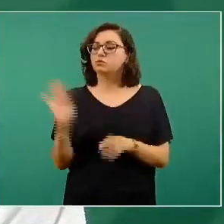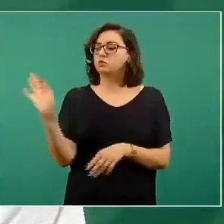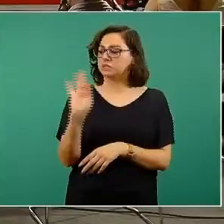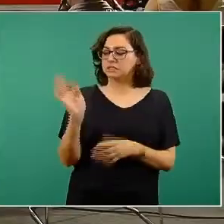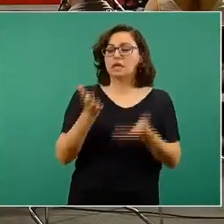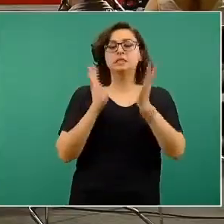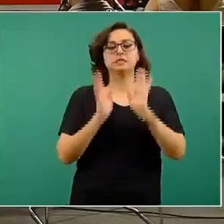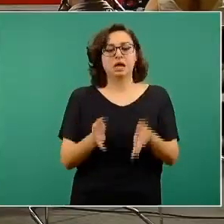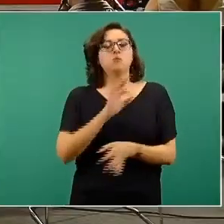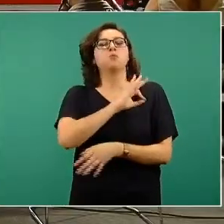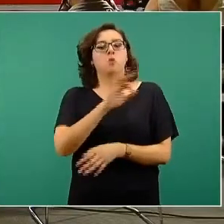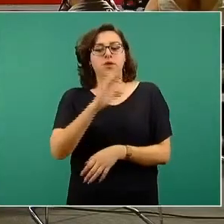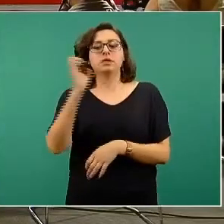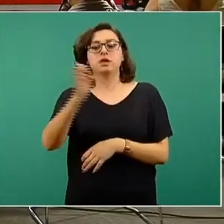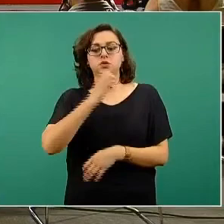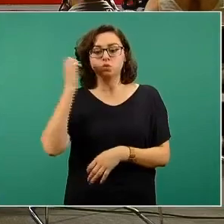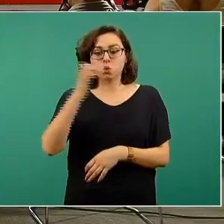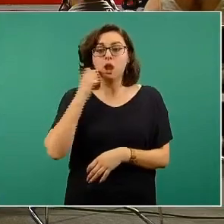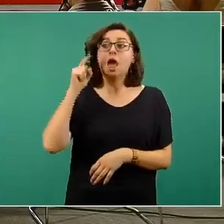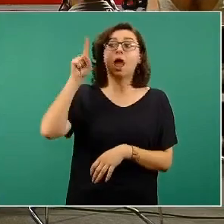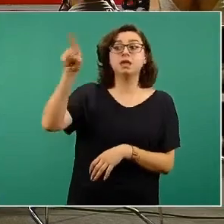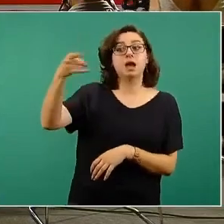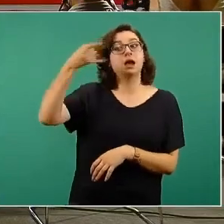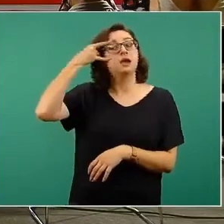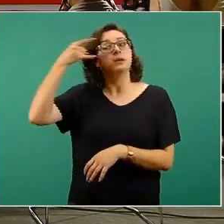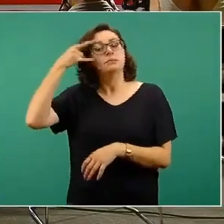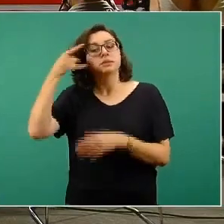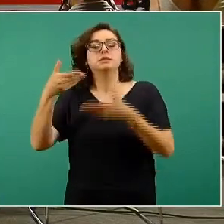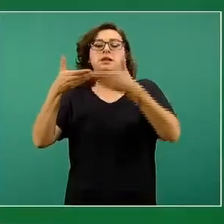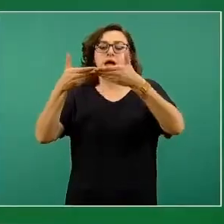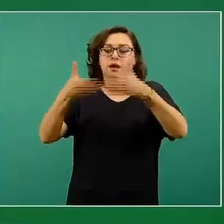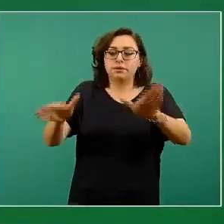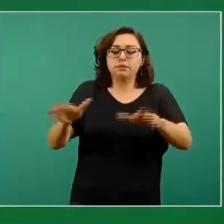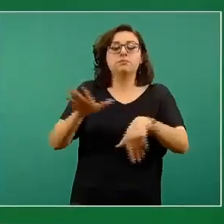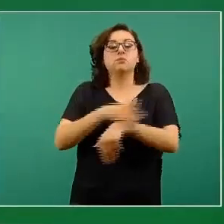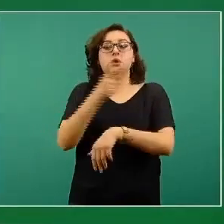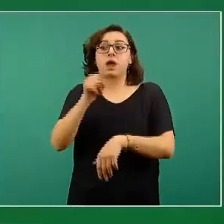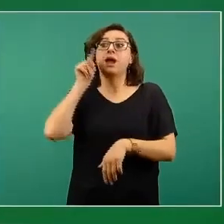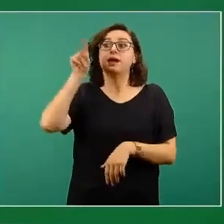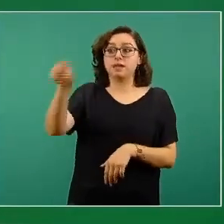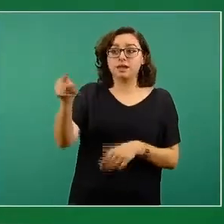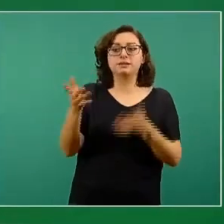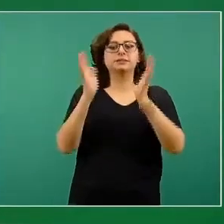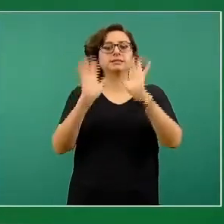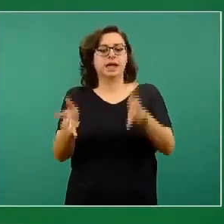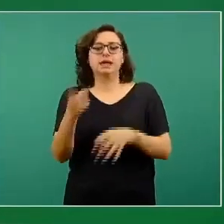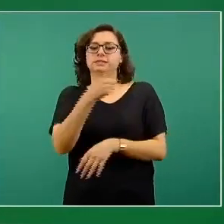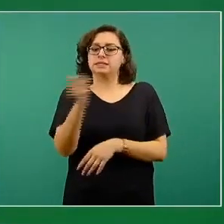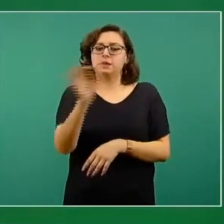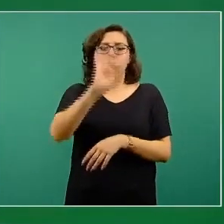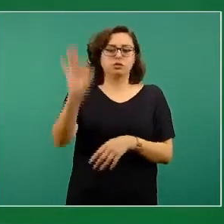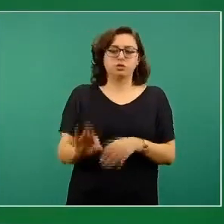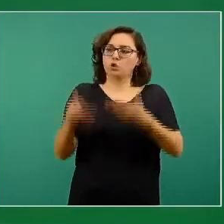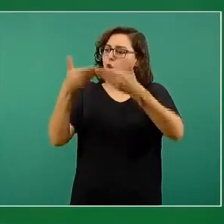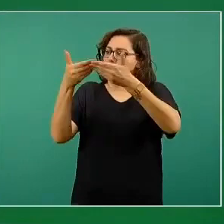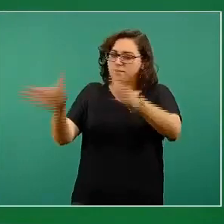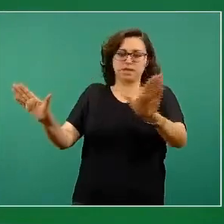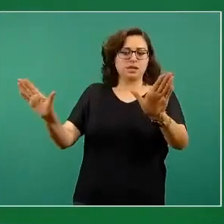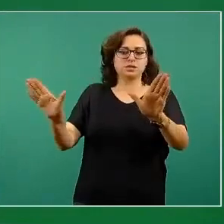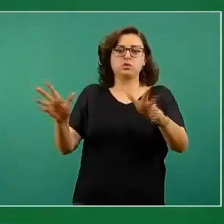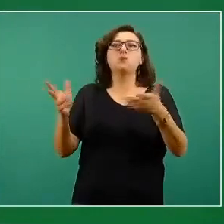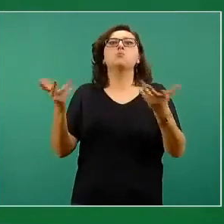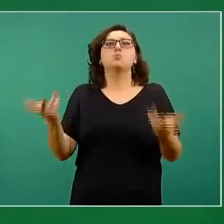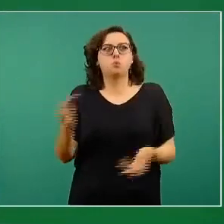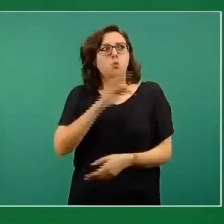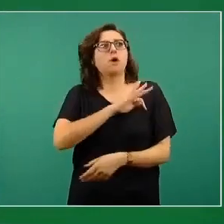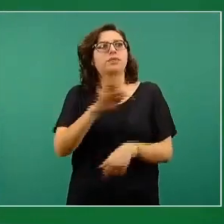la actividad escolar en Campeche. En Campeche ya tenemos el 100% de la cobertura de personas adultas mayores